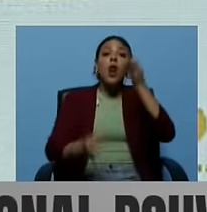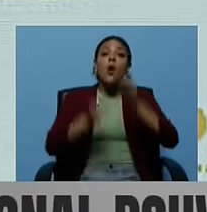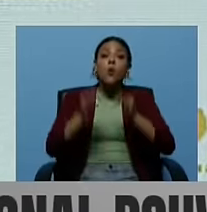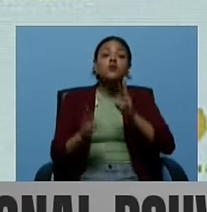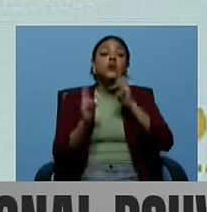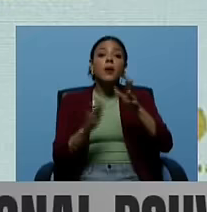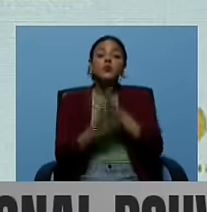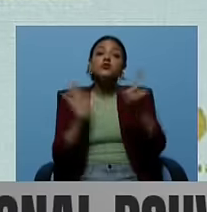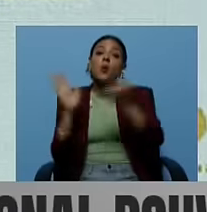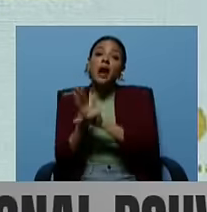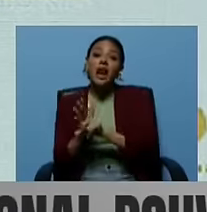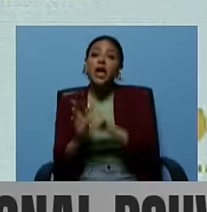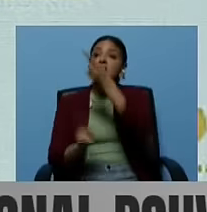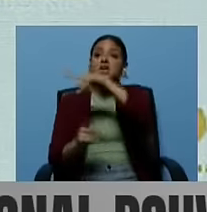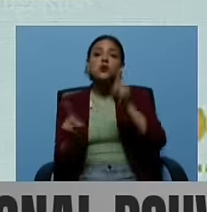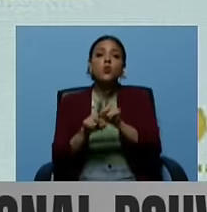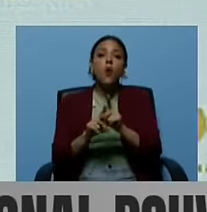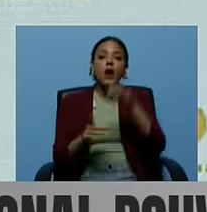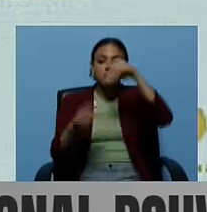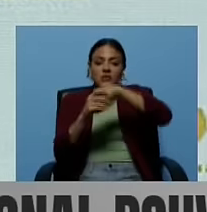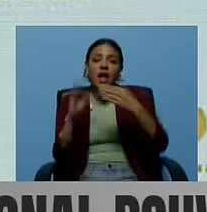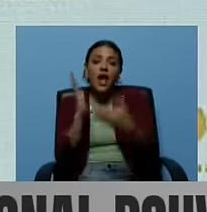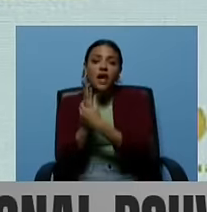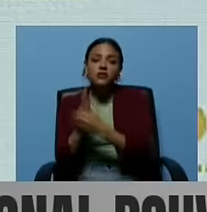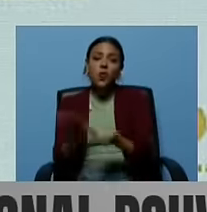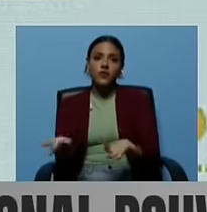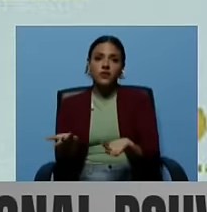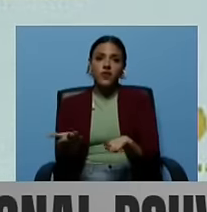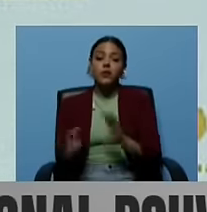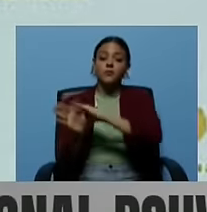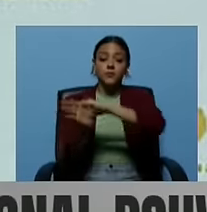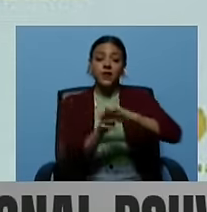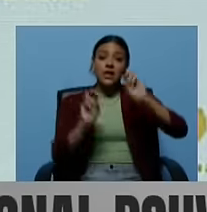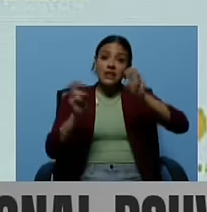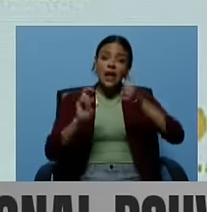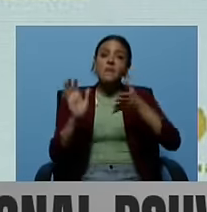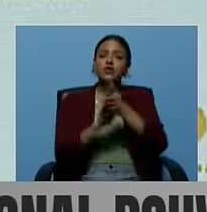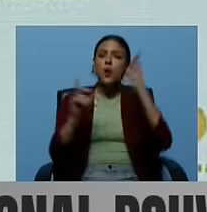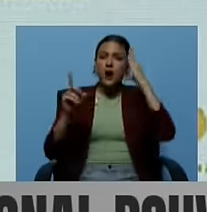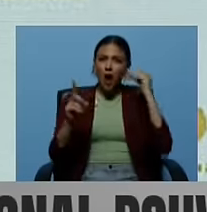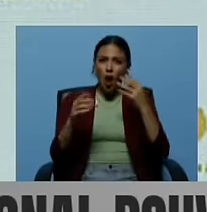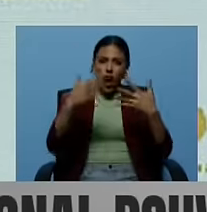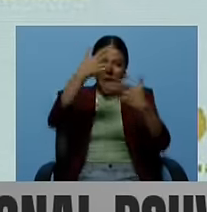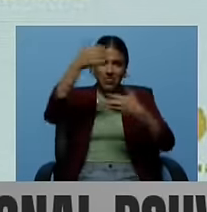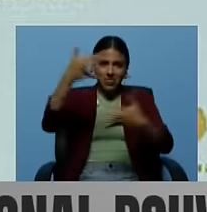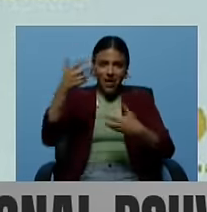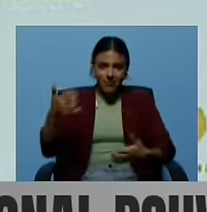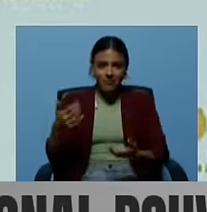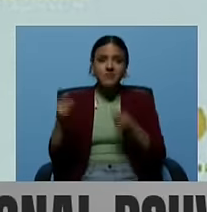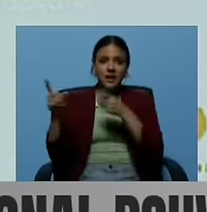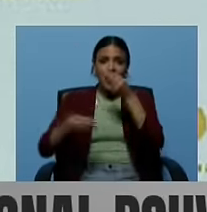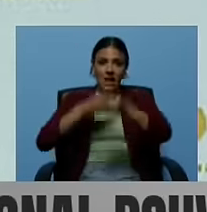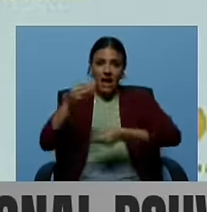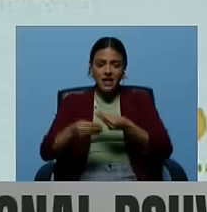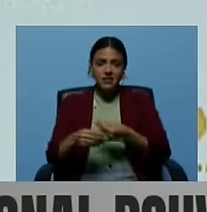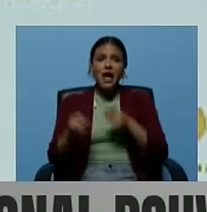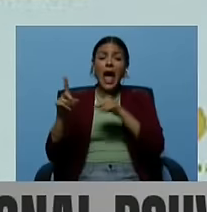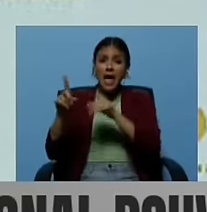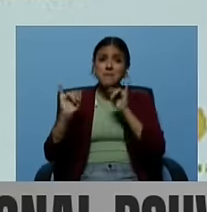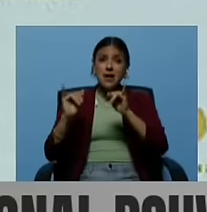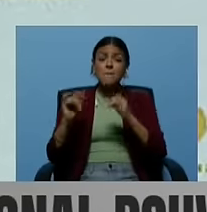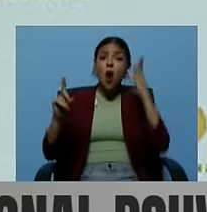hay un juicio. Ya veremos qué ocurre. Con respecto a los Países Bajos, los Países Bajos es muy bajo.